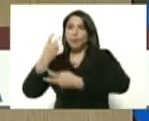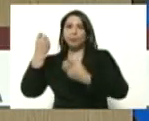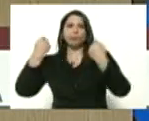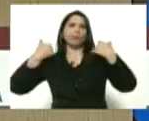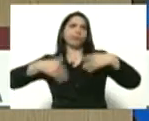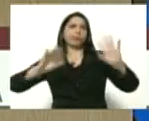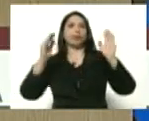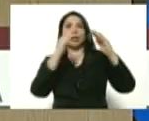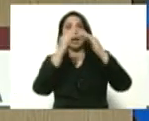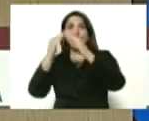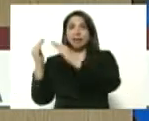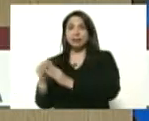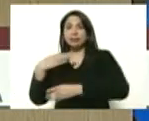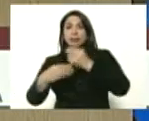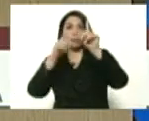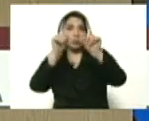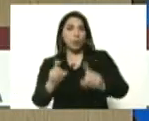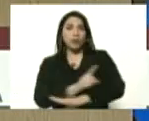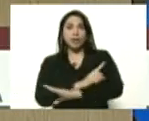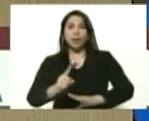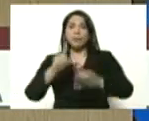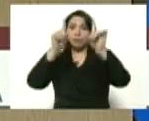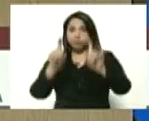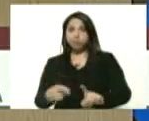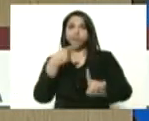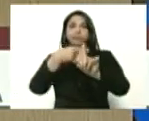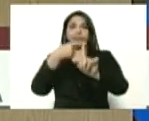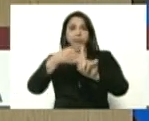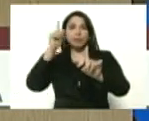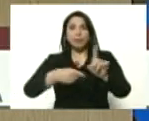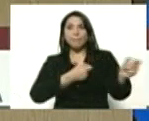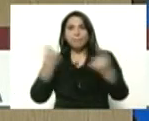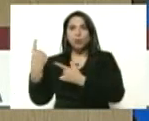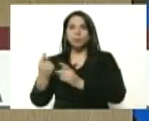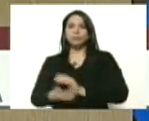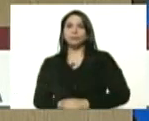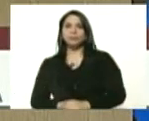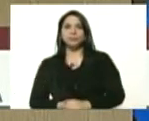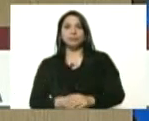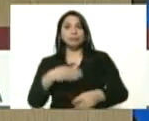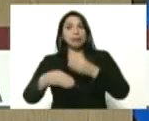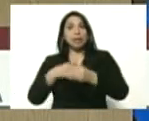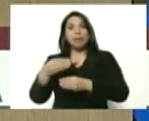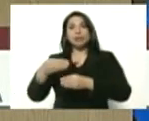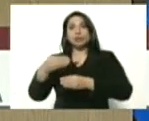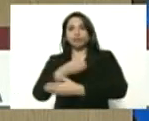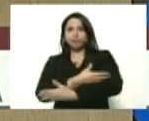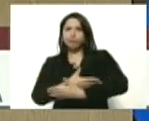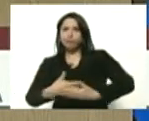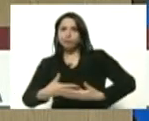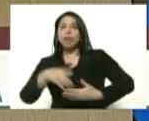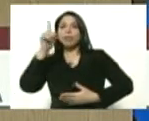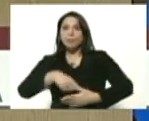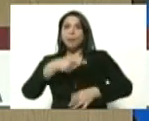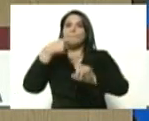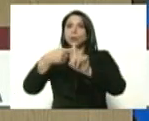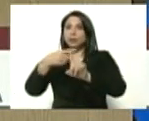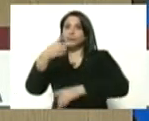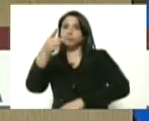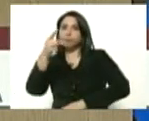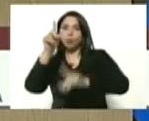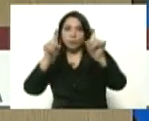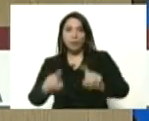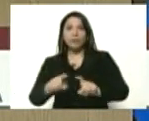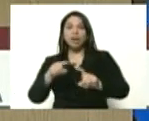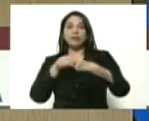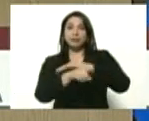hogares, se le tomó prueba rápida, la prueba rápida dio positiva, e inmediatamente se le hizo el PCR, que dio positivo también, y fue ingresado